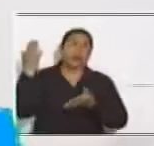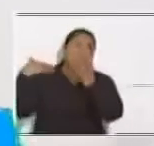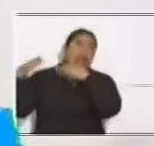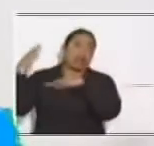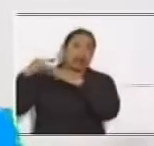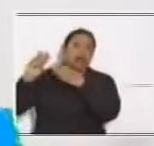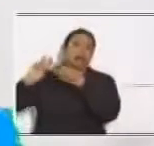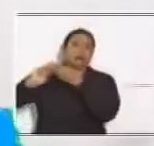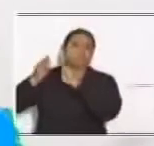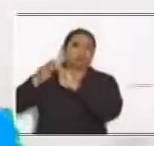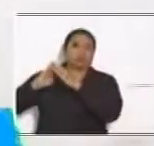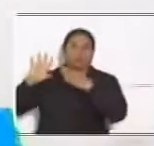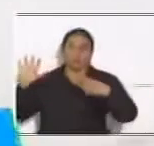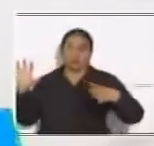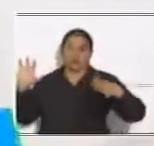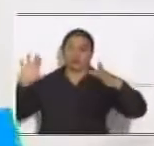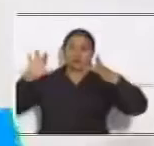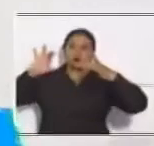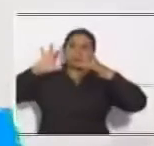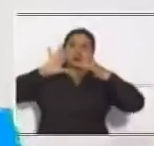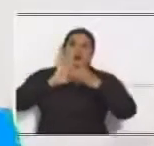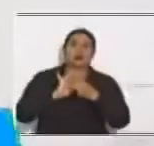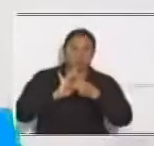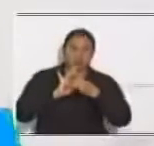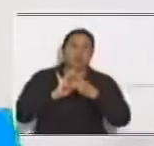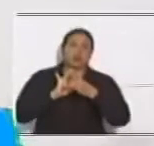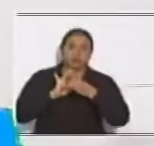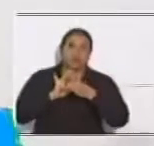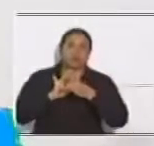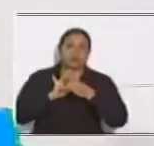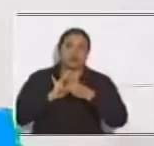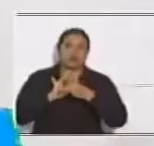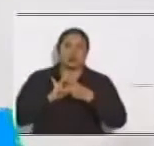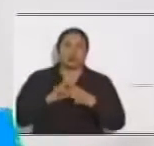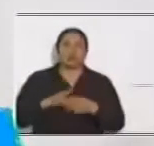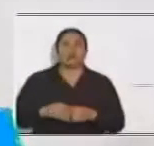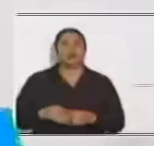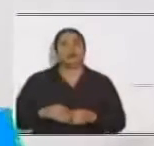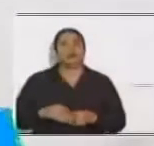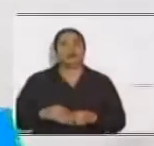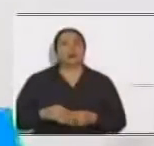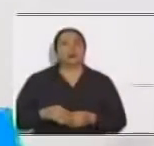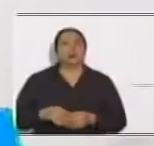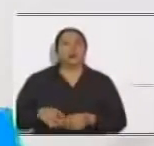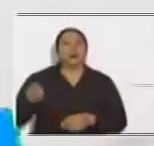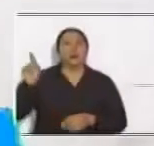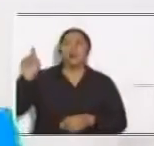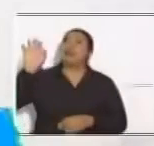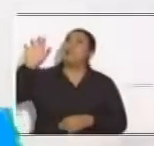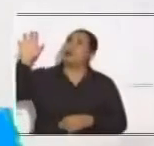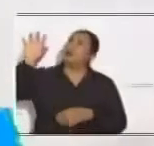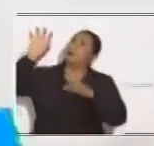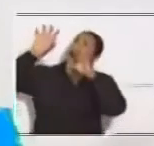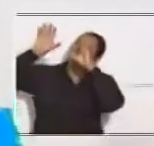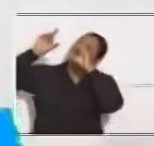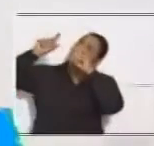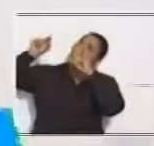matemática con la parte teológica que había, ¿sí? Entonces, este era el triángulo del talento.